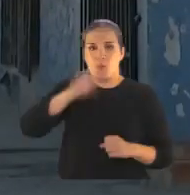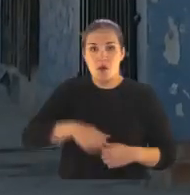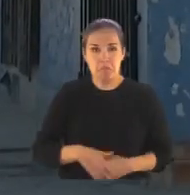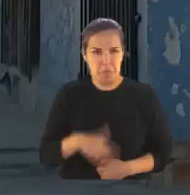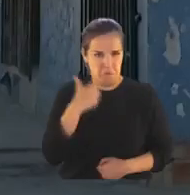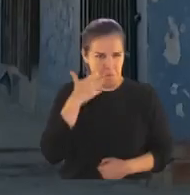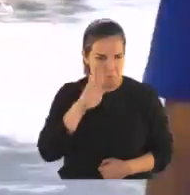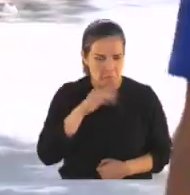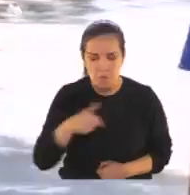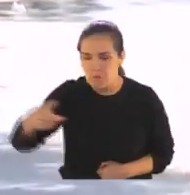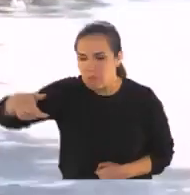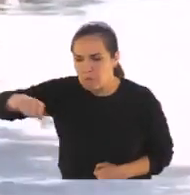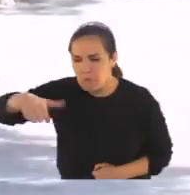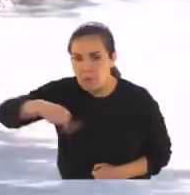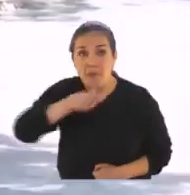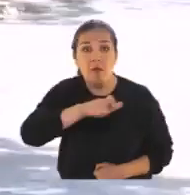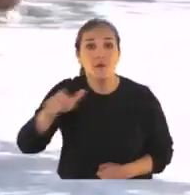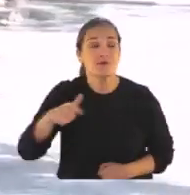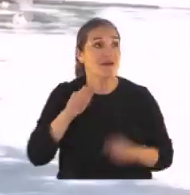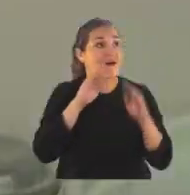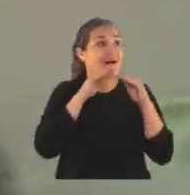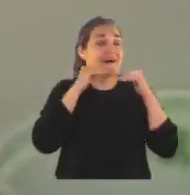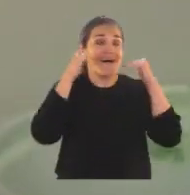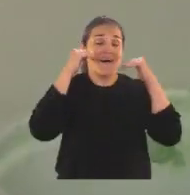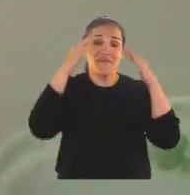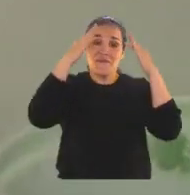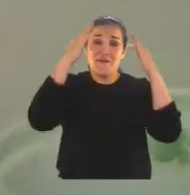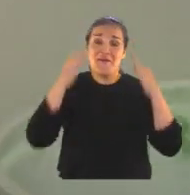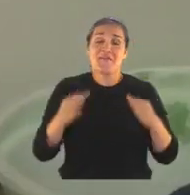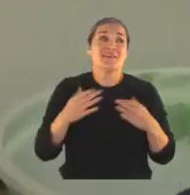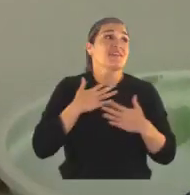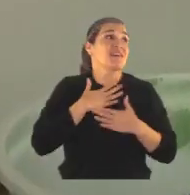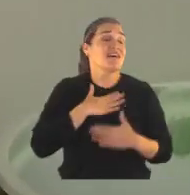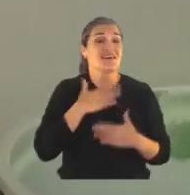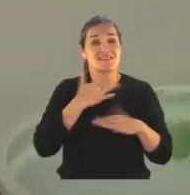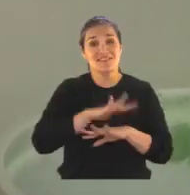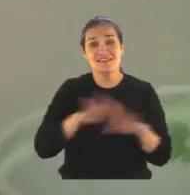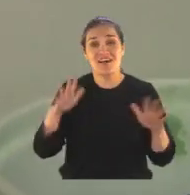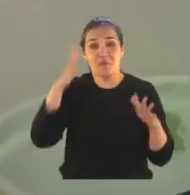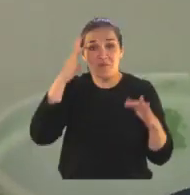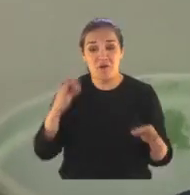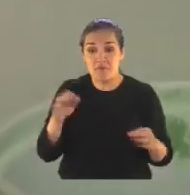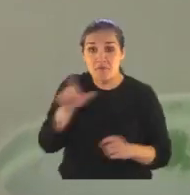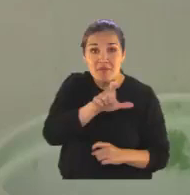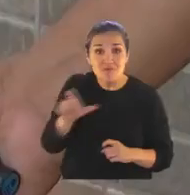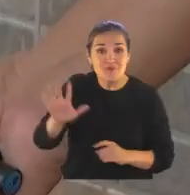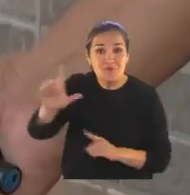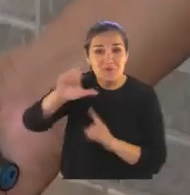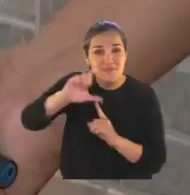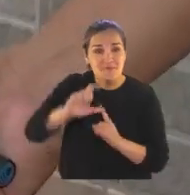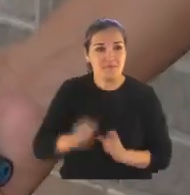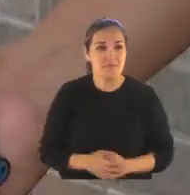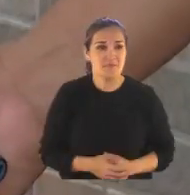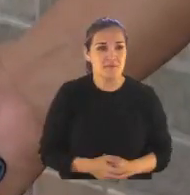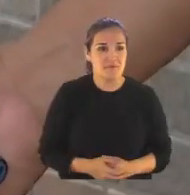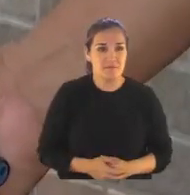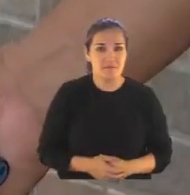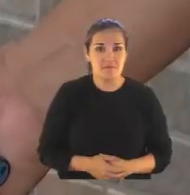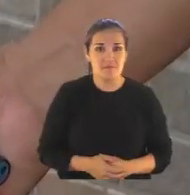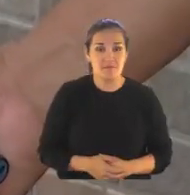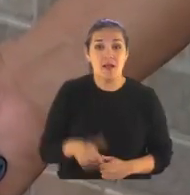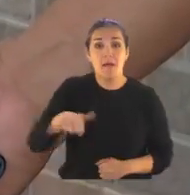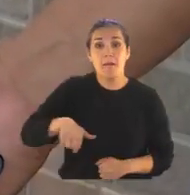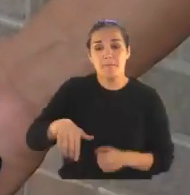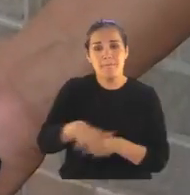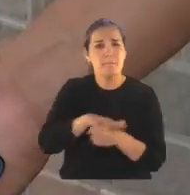y verificamos, y ya las caras de angustia por el agua no potable desaparecieron de los cienagueros. Aquí se usa agua en el barrio Simón